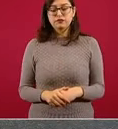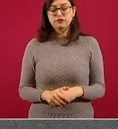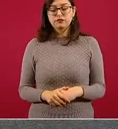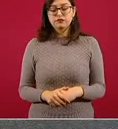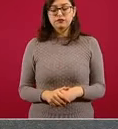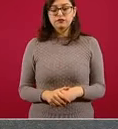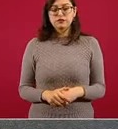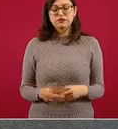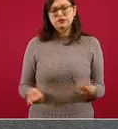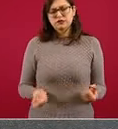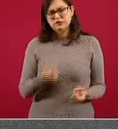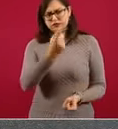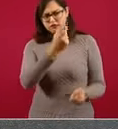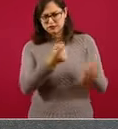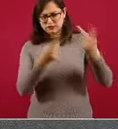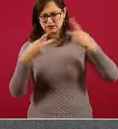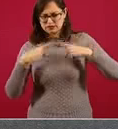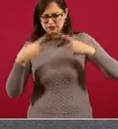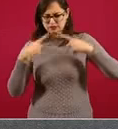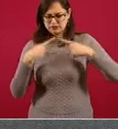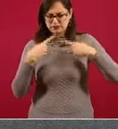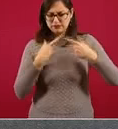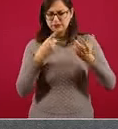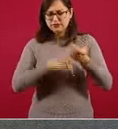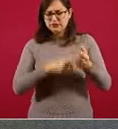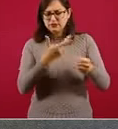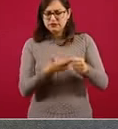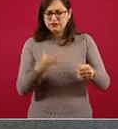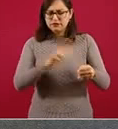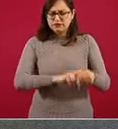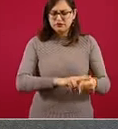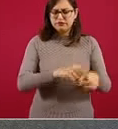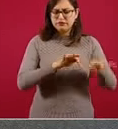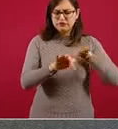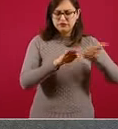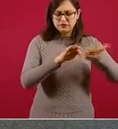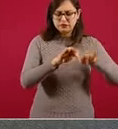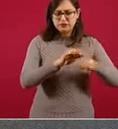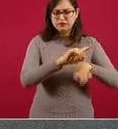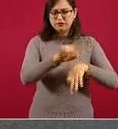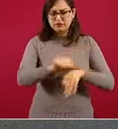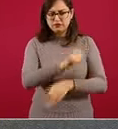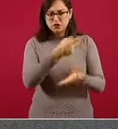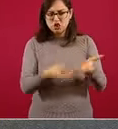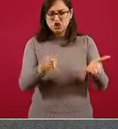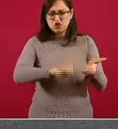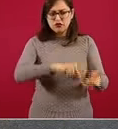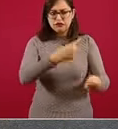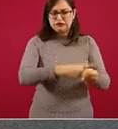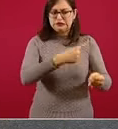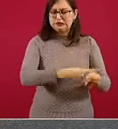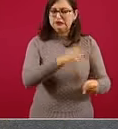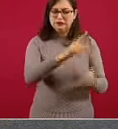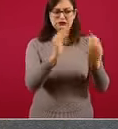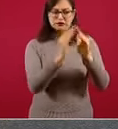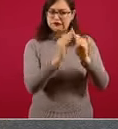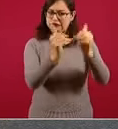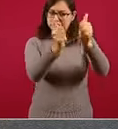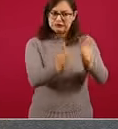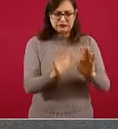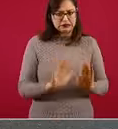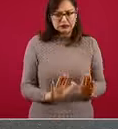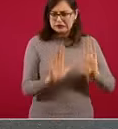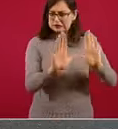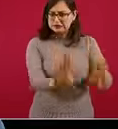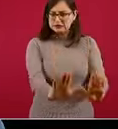alguna comorbilidad, si será incluido a esta campaña de vacunación que ya arrancó con el personal médico justamente, o qué planes se